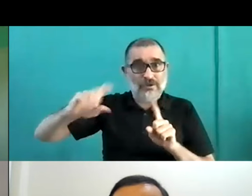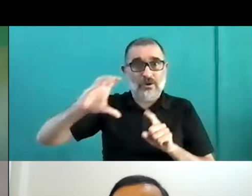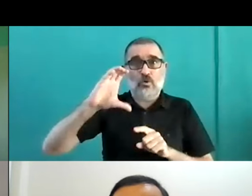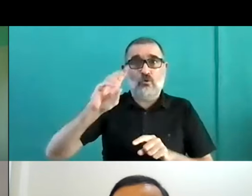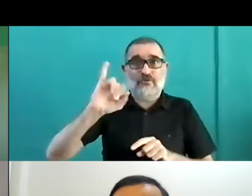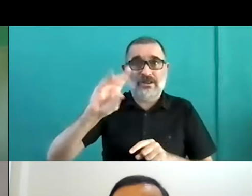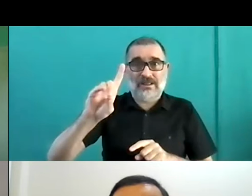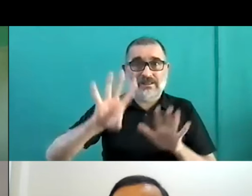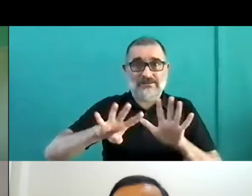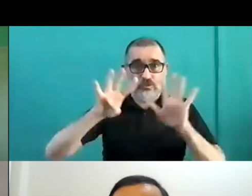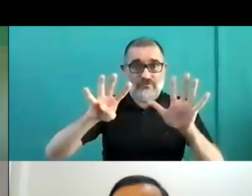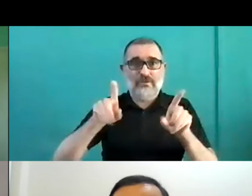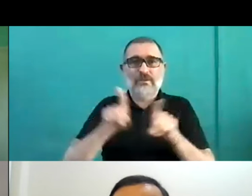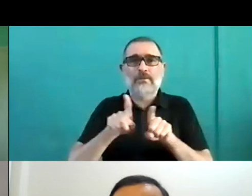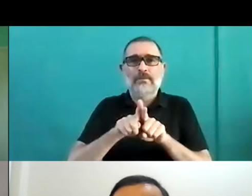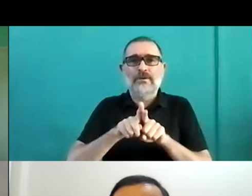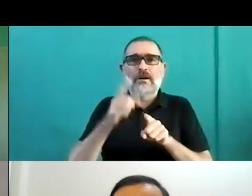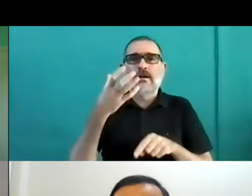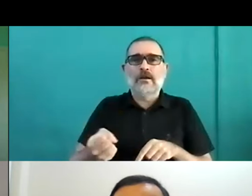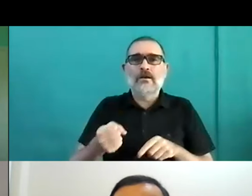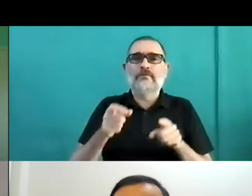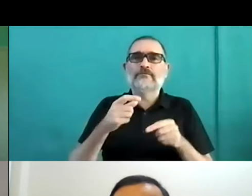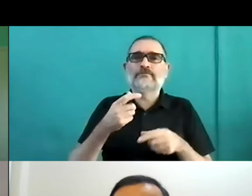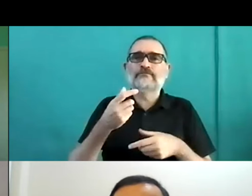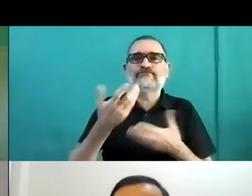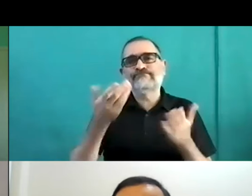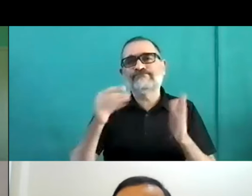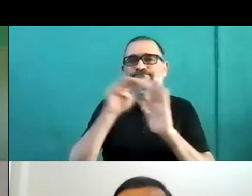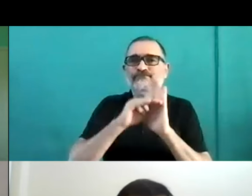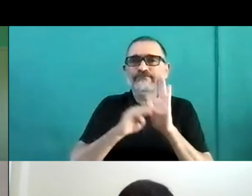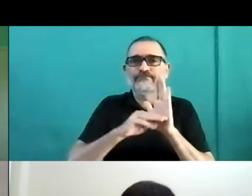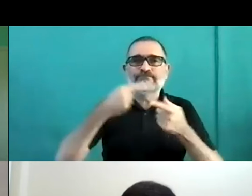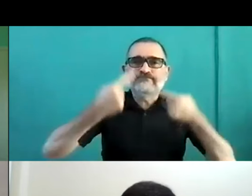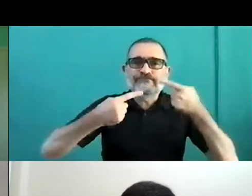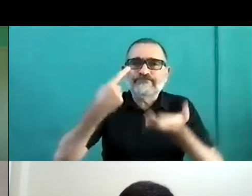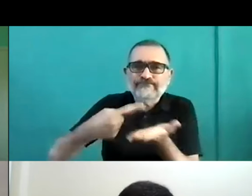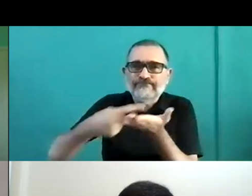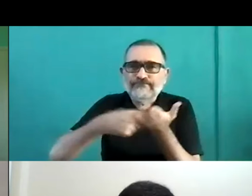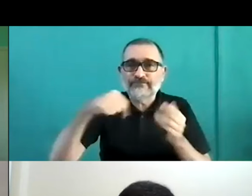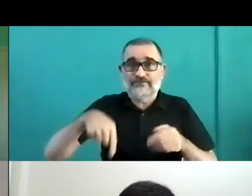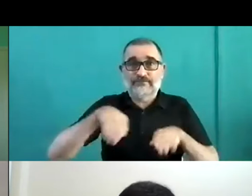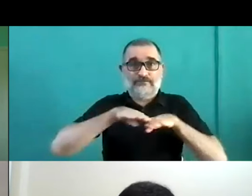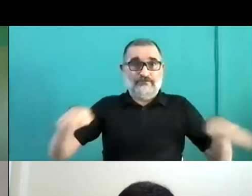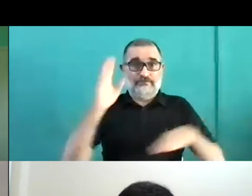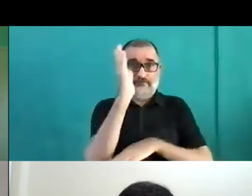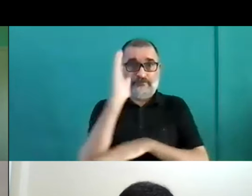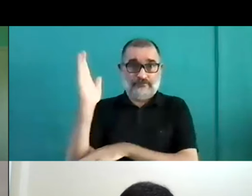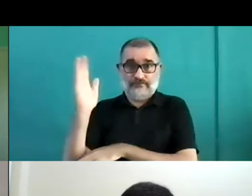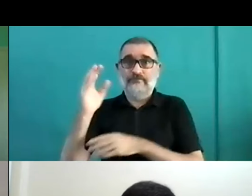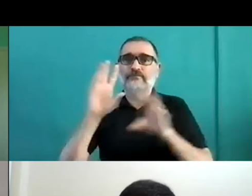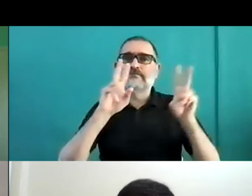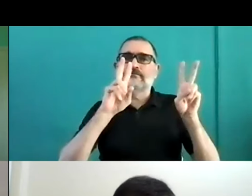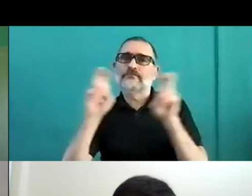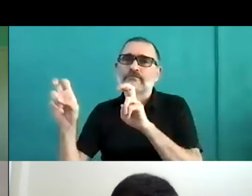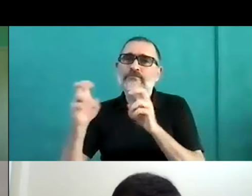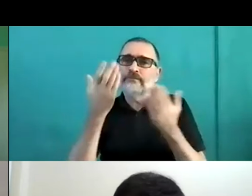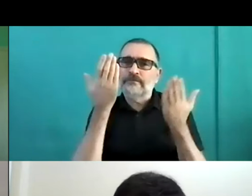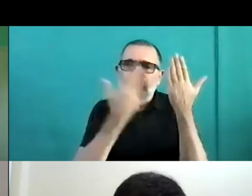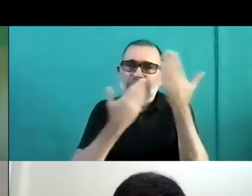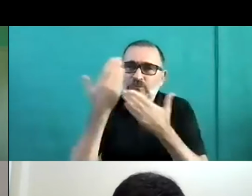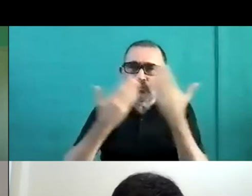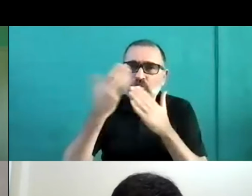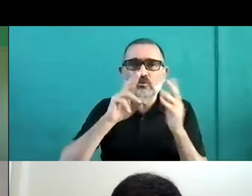con COVID-19 padece un trastorno psiquiátrico o neurológico en los 6 meses siguientes al inicio